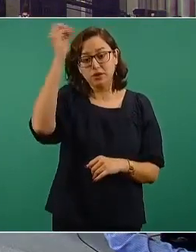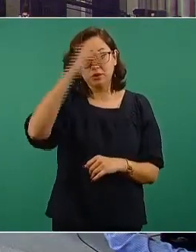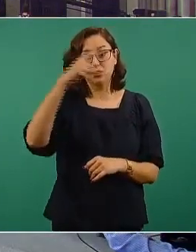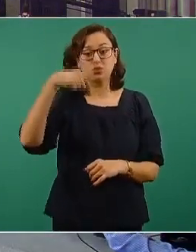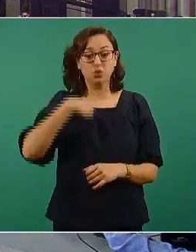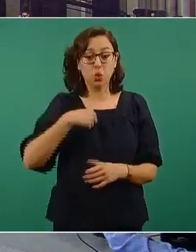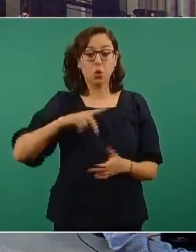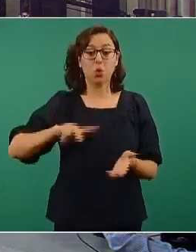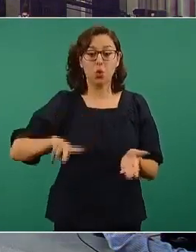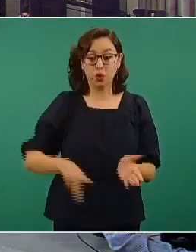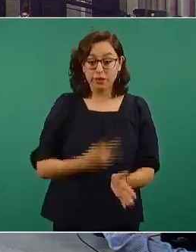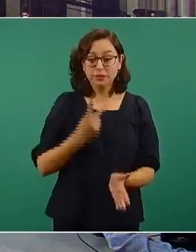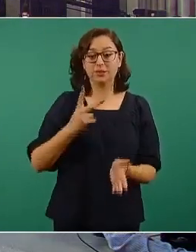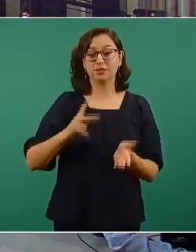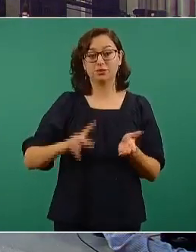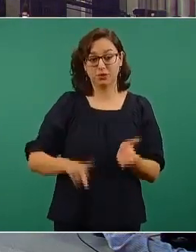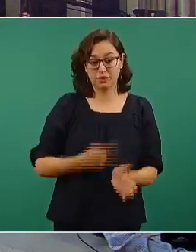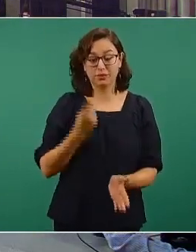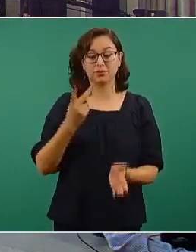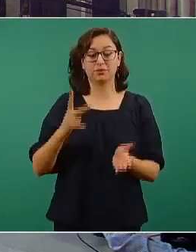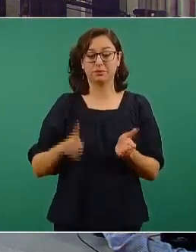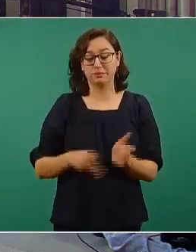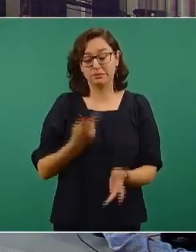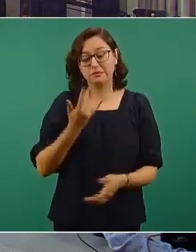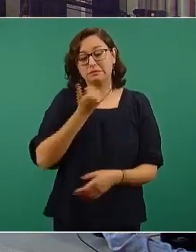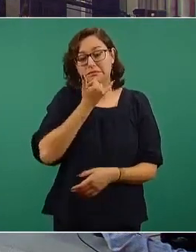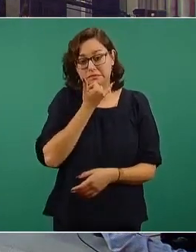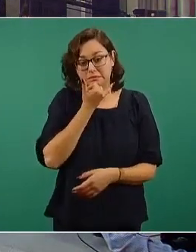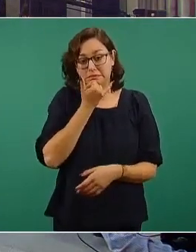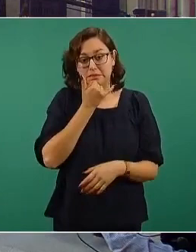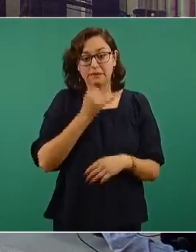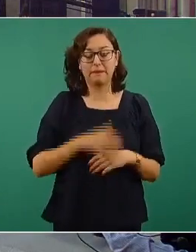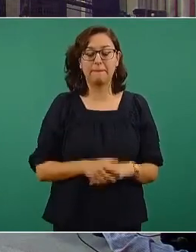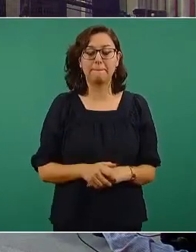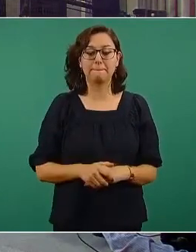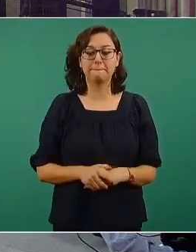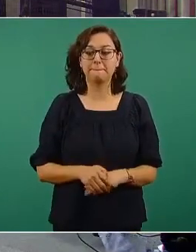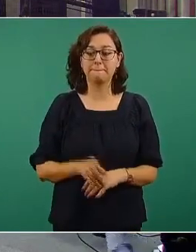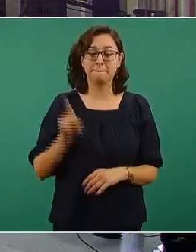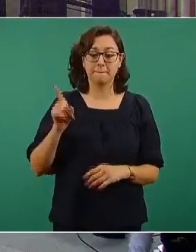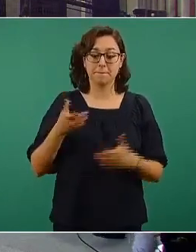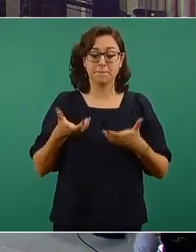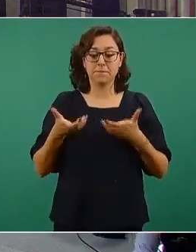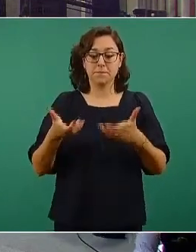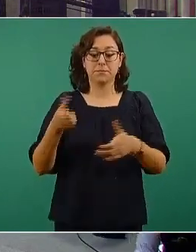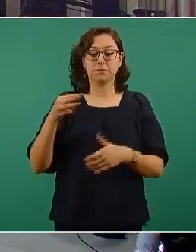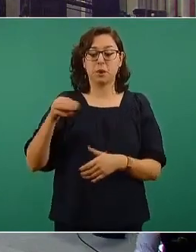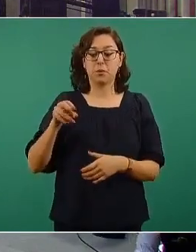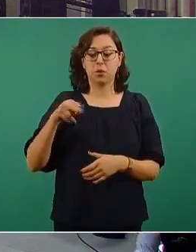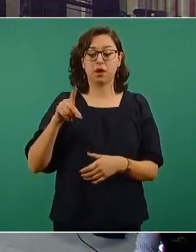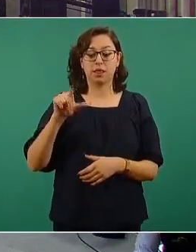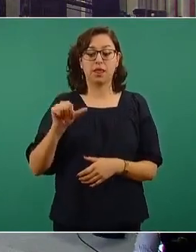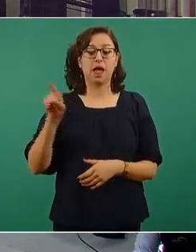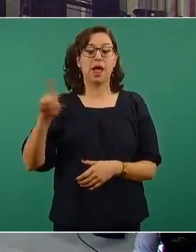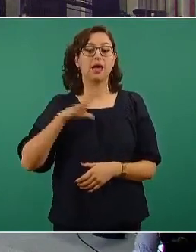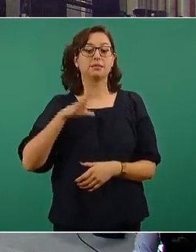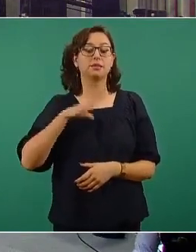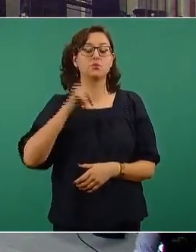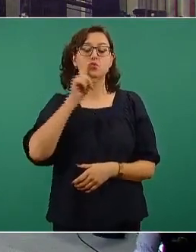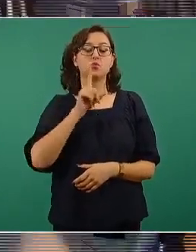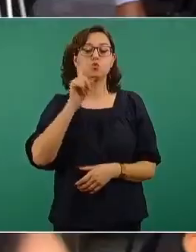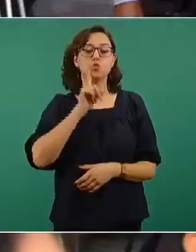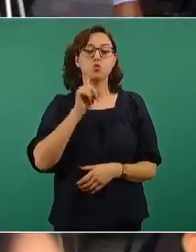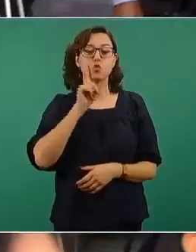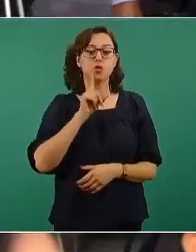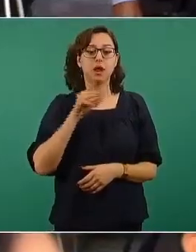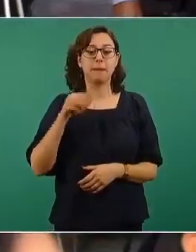que es cuestión de tiempo. En la entrada de este recinto está, por la calle de Moneda, la señora Mary Sainz, esposa de Israel